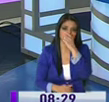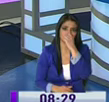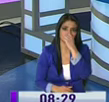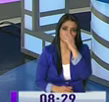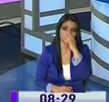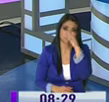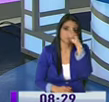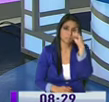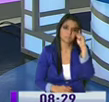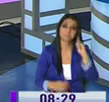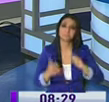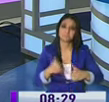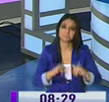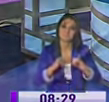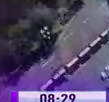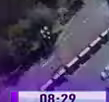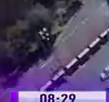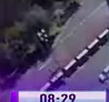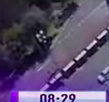seguimos